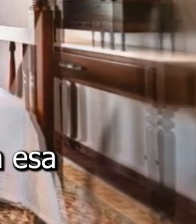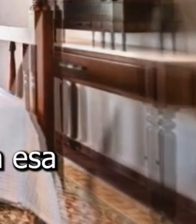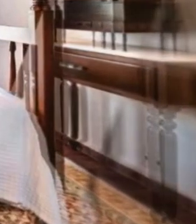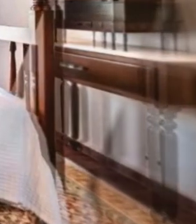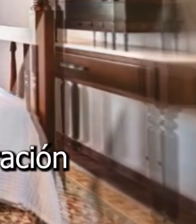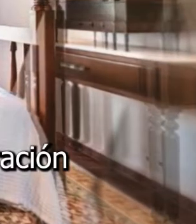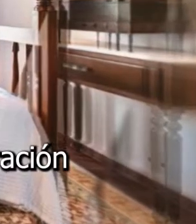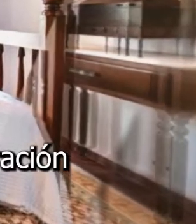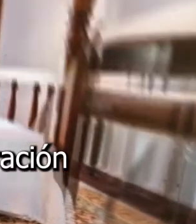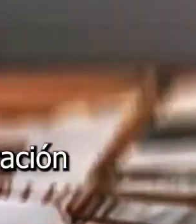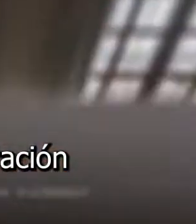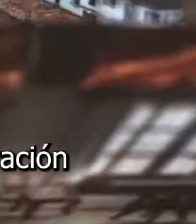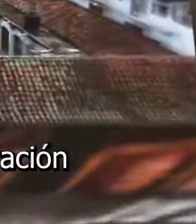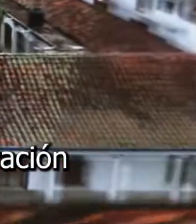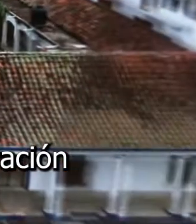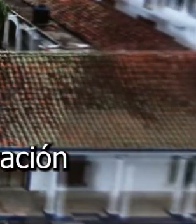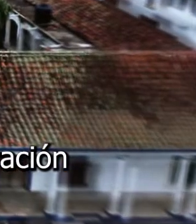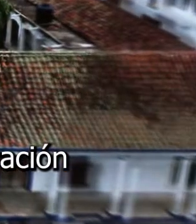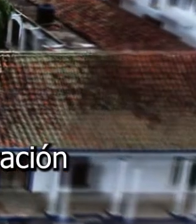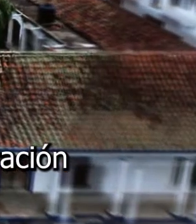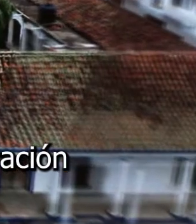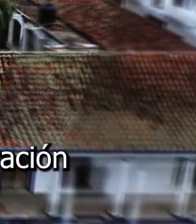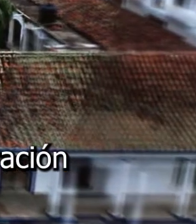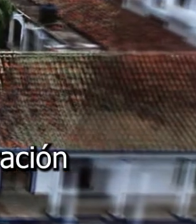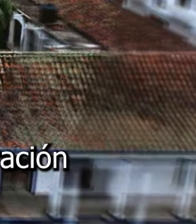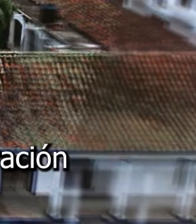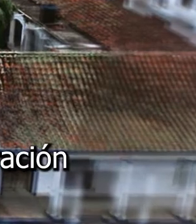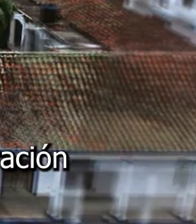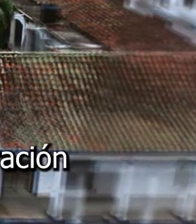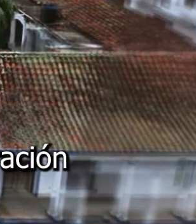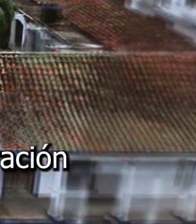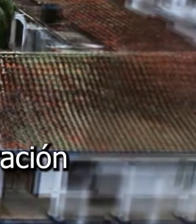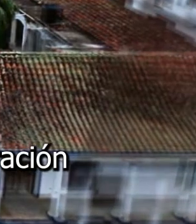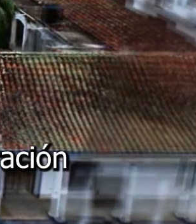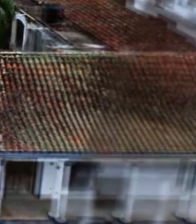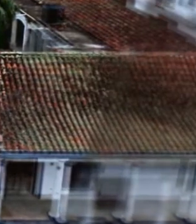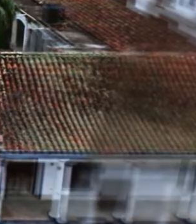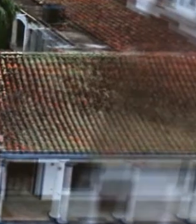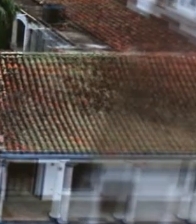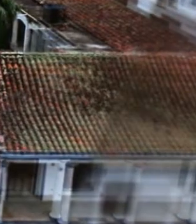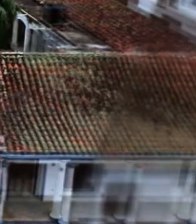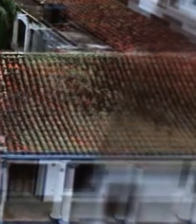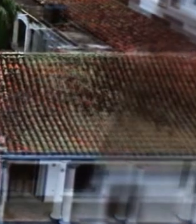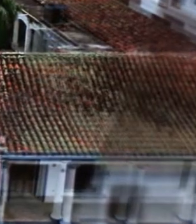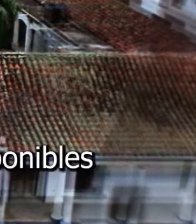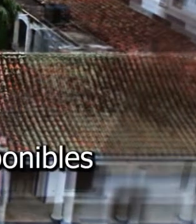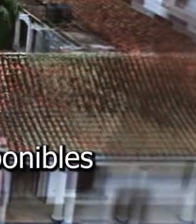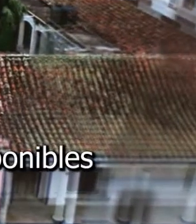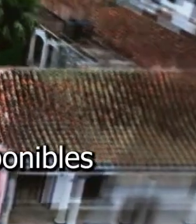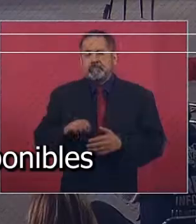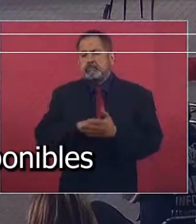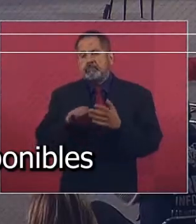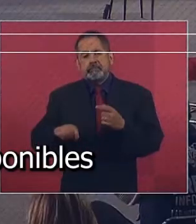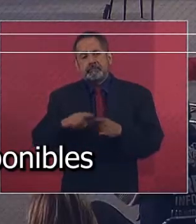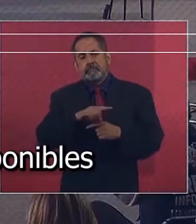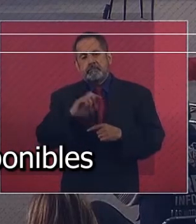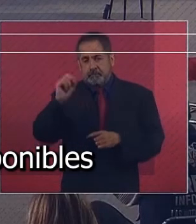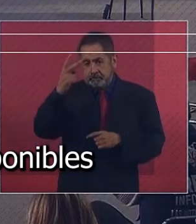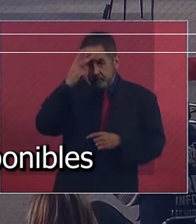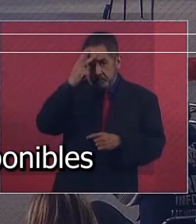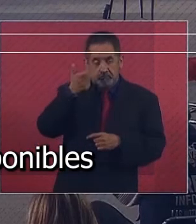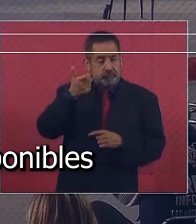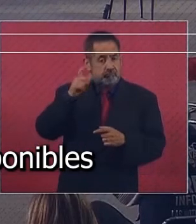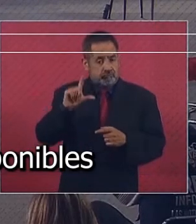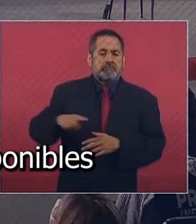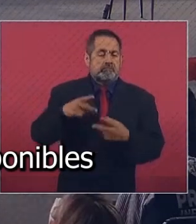Bruno Fajardo. Además, no lo reportó en su declaración patrimonial del 2021. El hotel abrirá en julio y ya